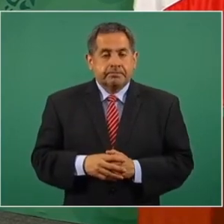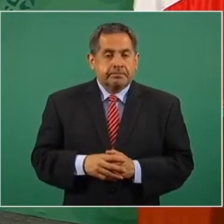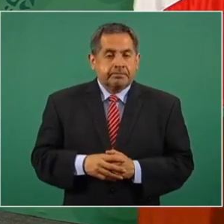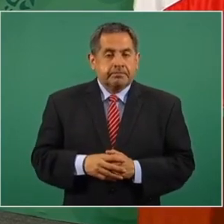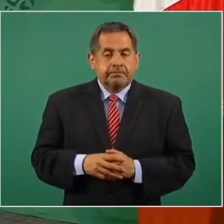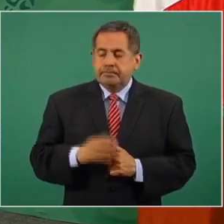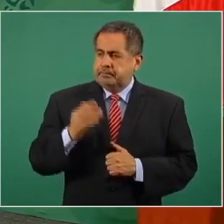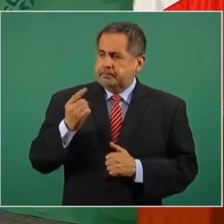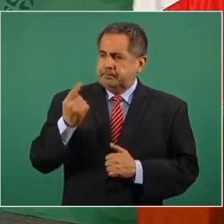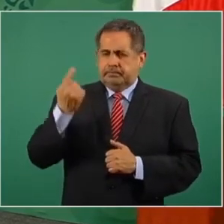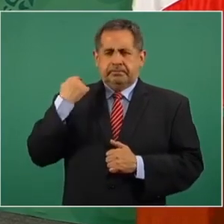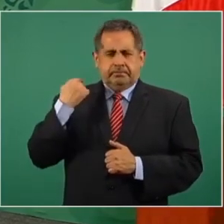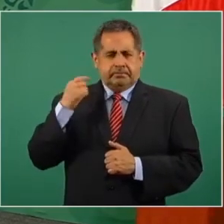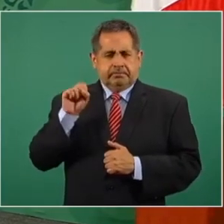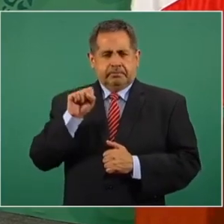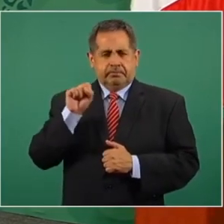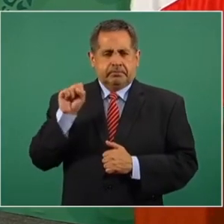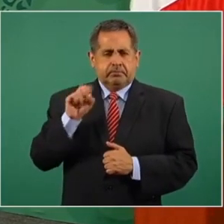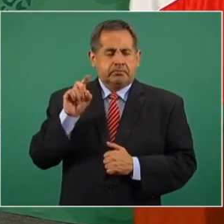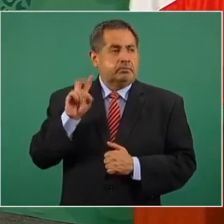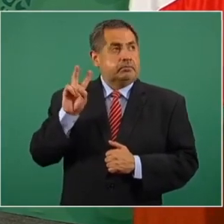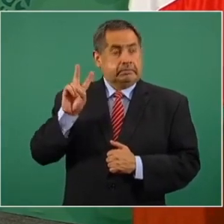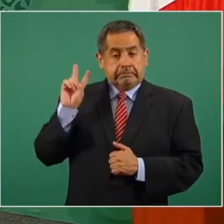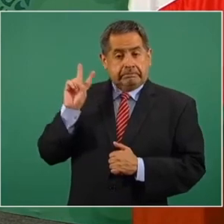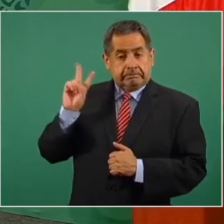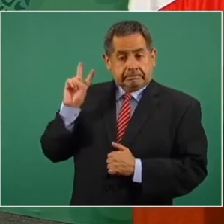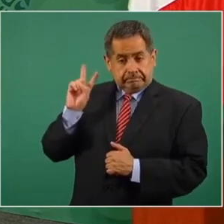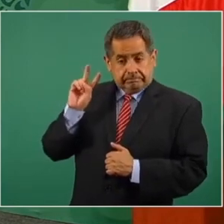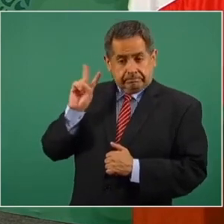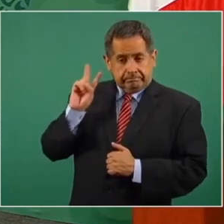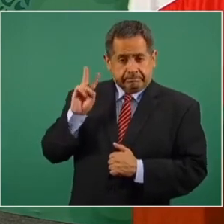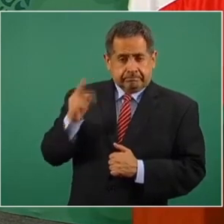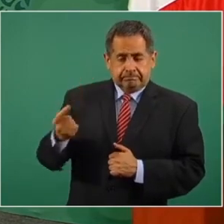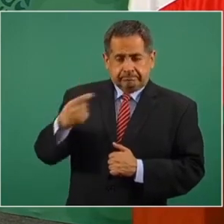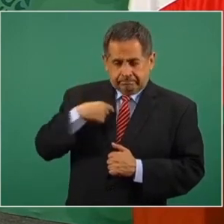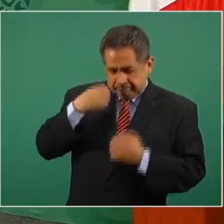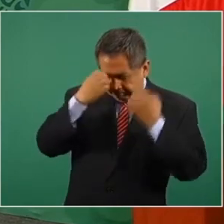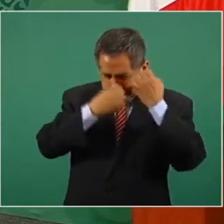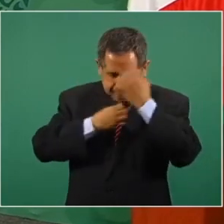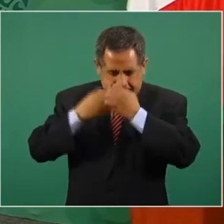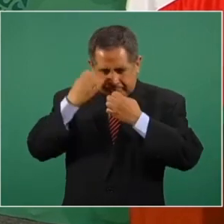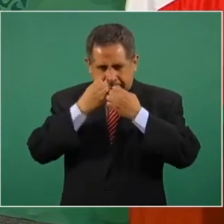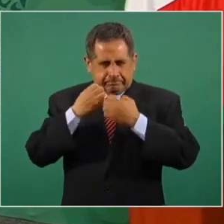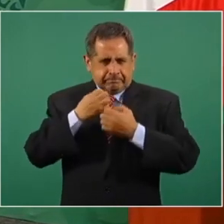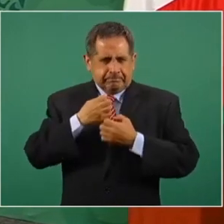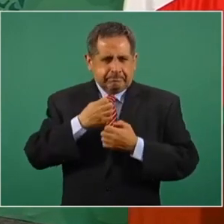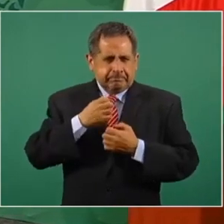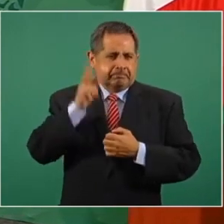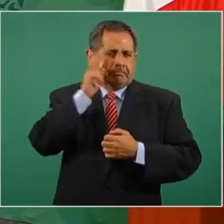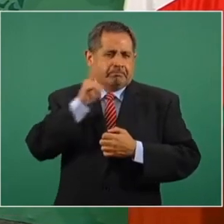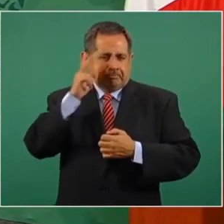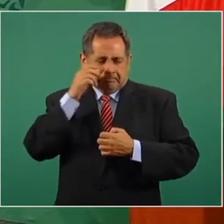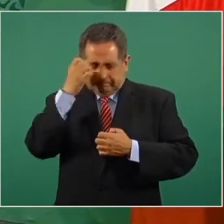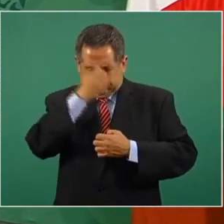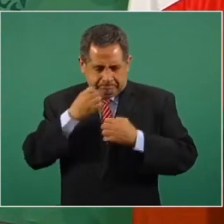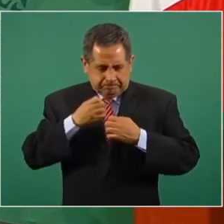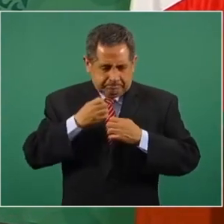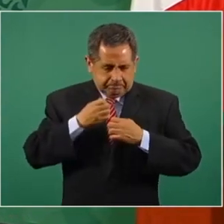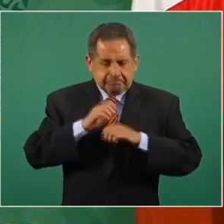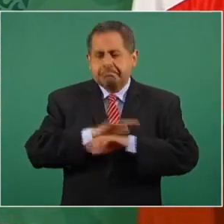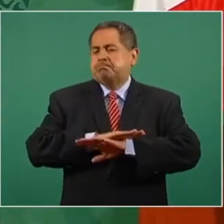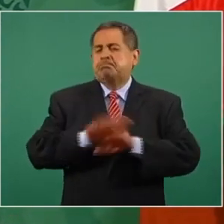El fin de semana, el viernes, me hicieron la prueba, ya salí